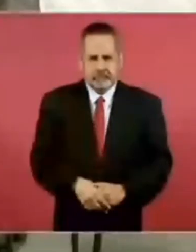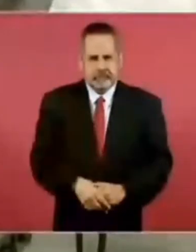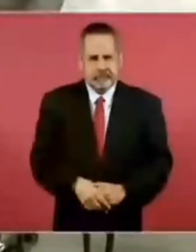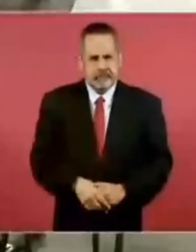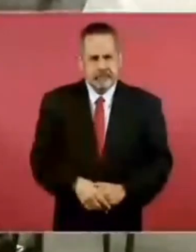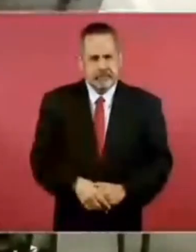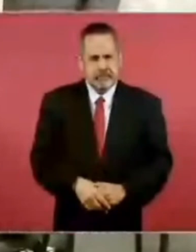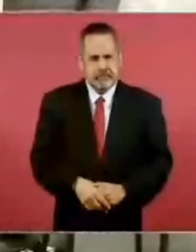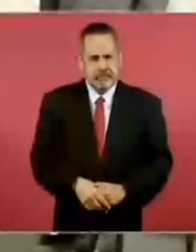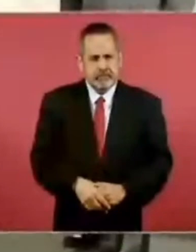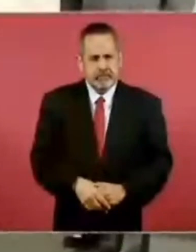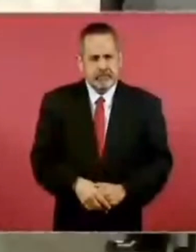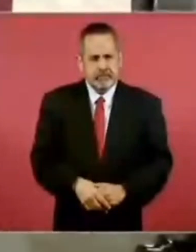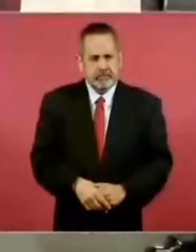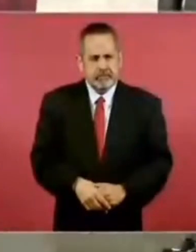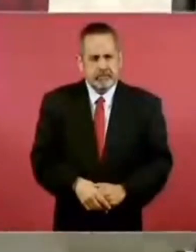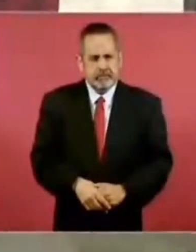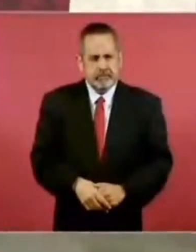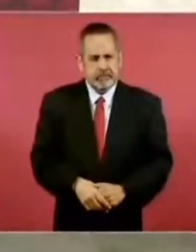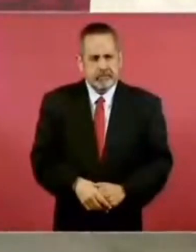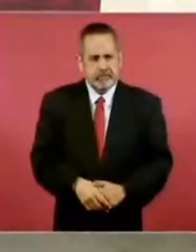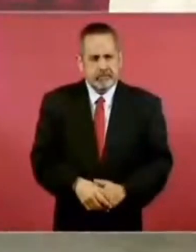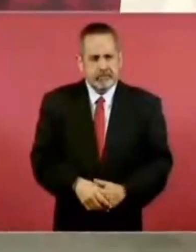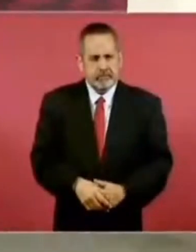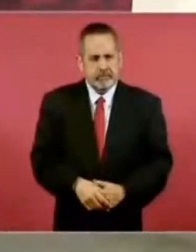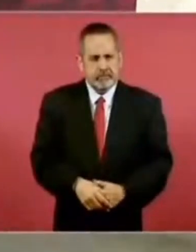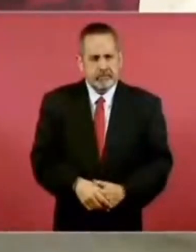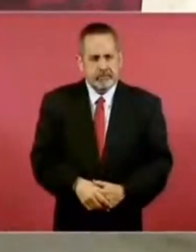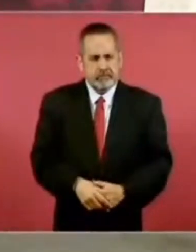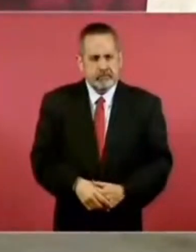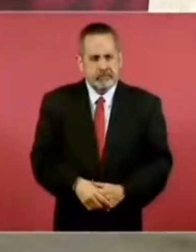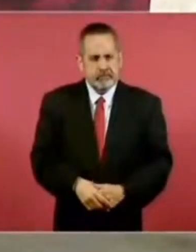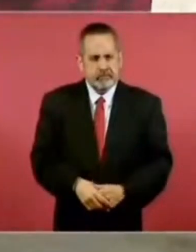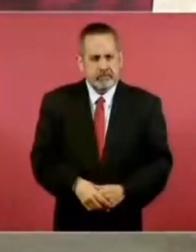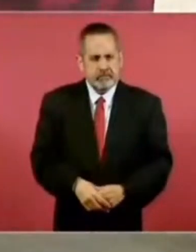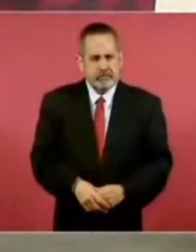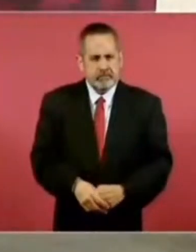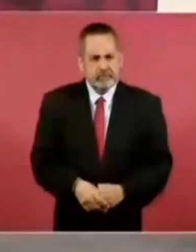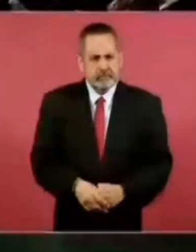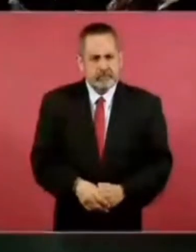¿Cuándo? Agenda abierta cerrada el fin de semana. Agenda abierta